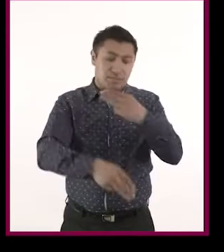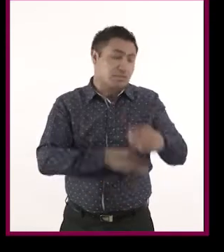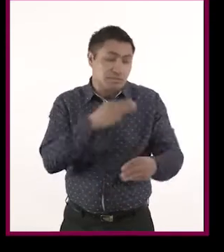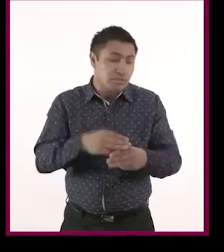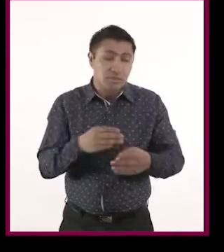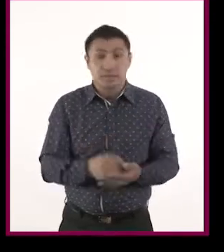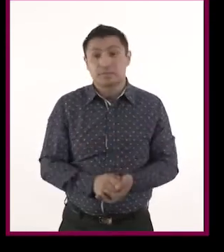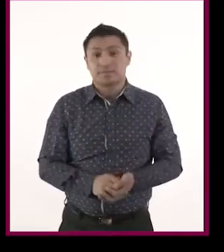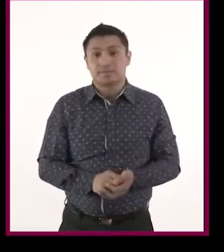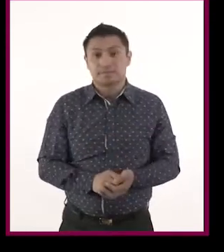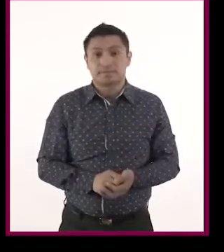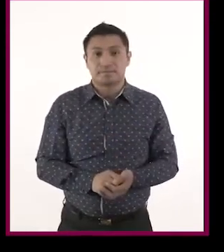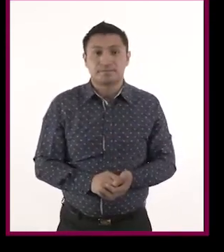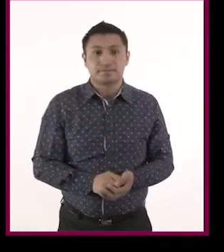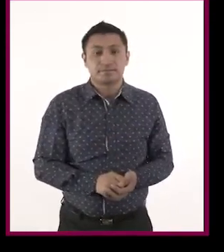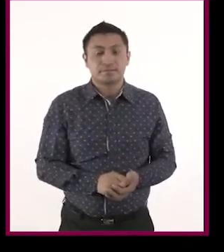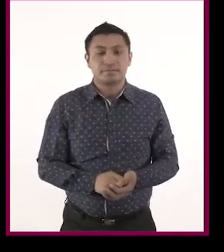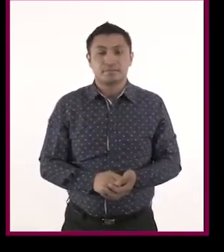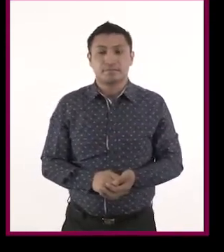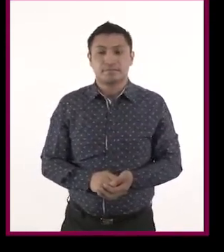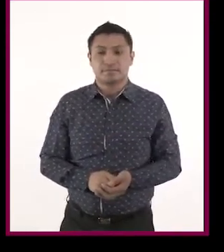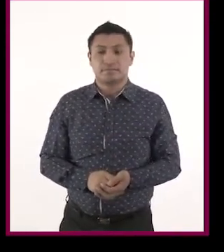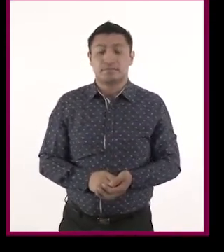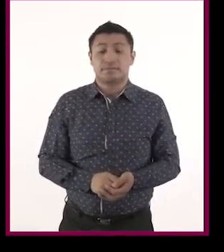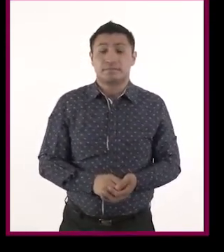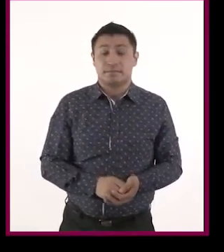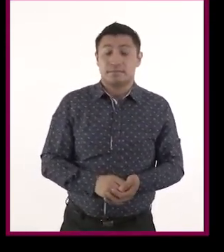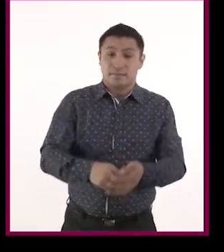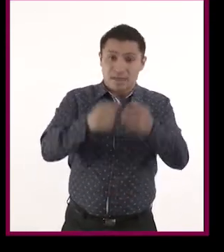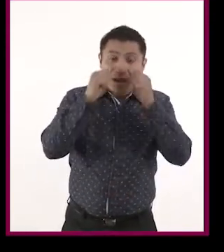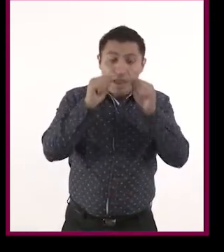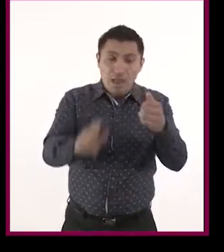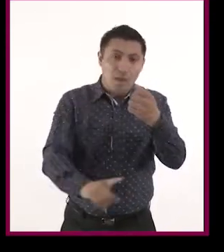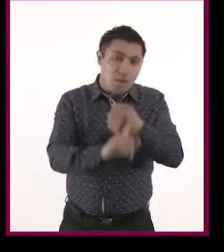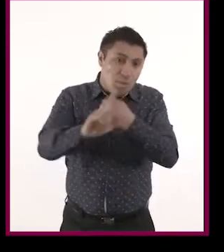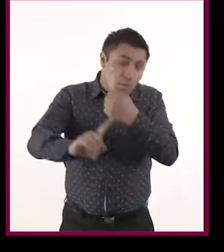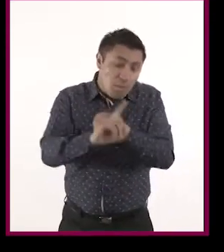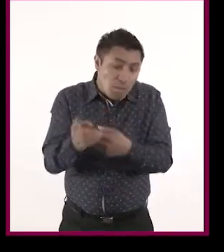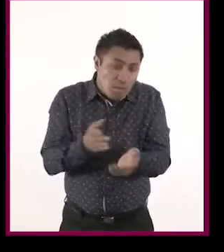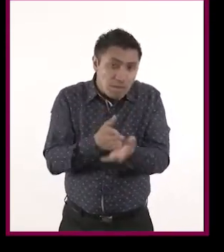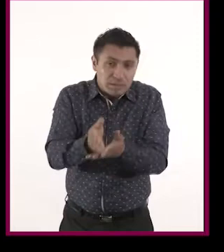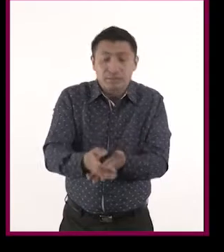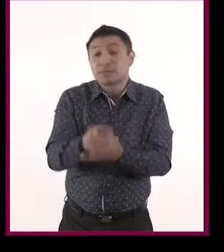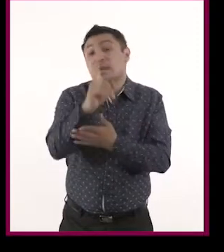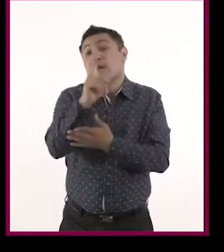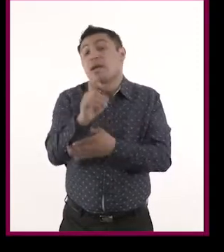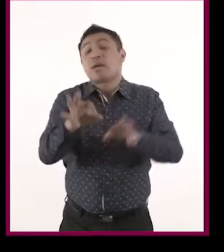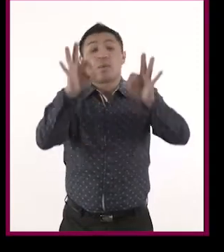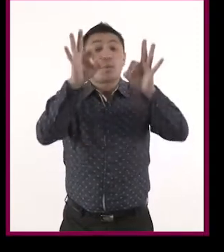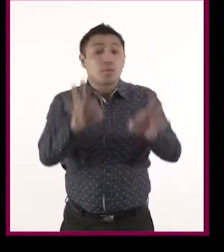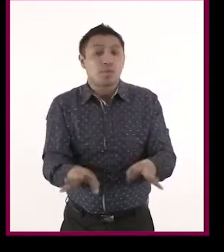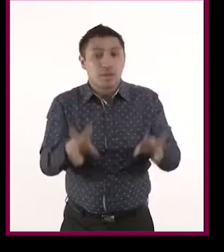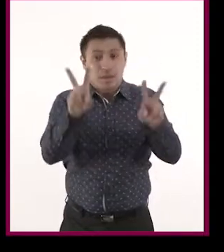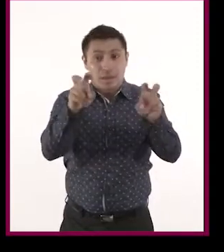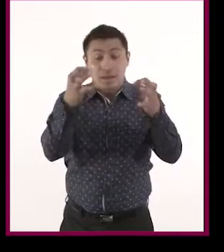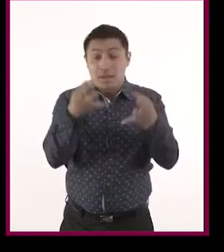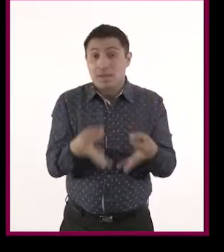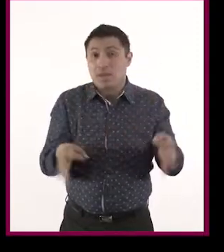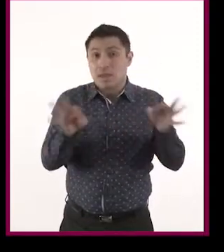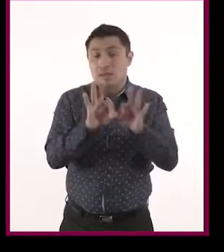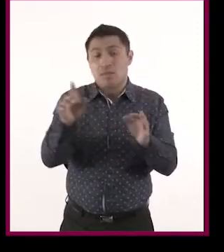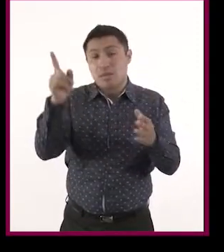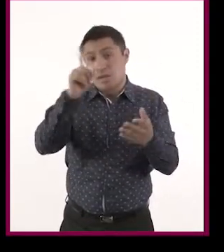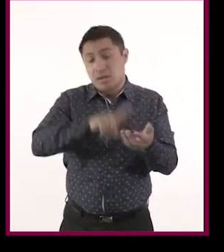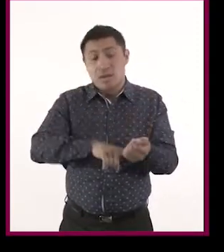recursos hídricos y su saneamiento. Atender los problemas asociados al acceso y calidad del agua es un tema prioritario en la